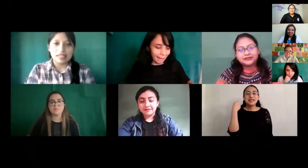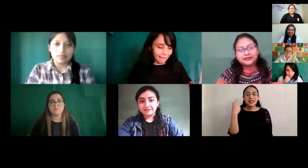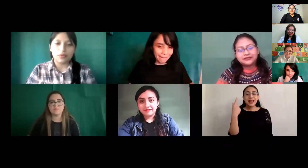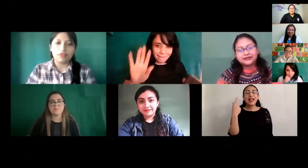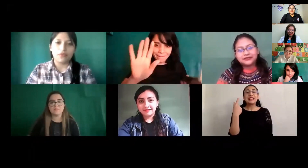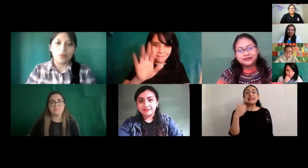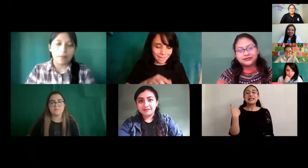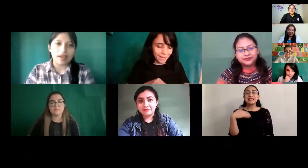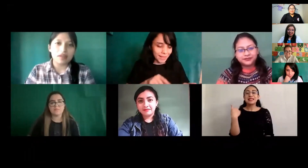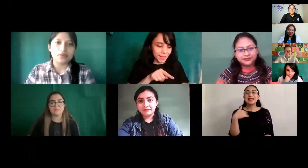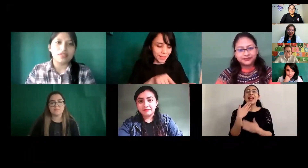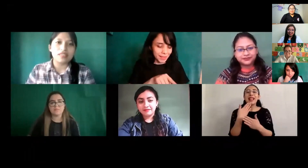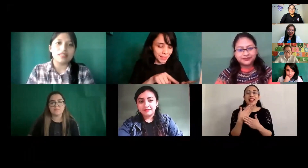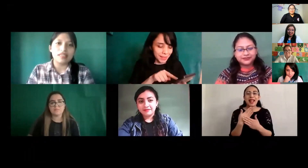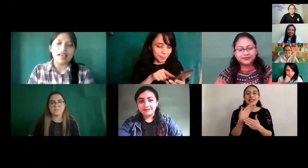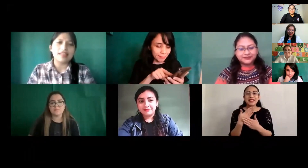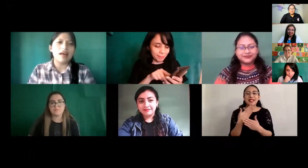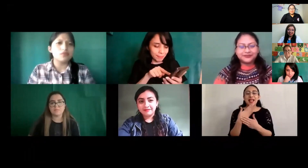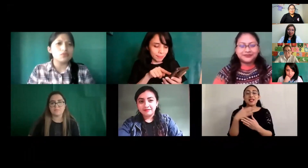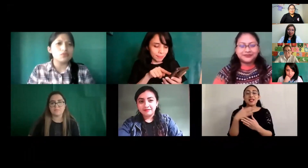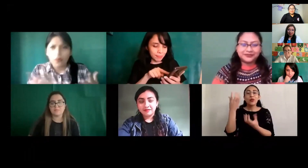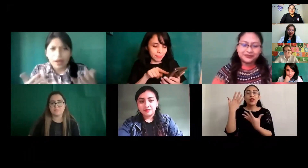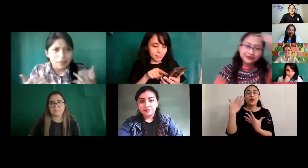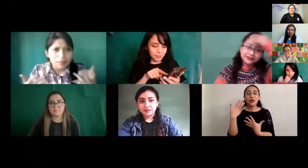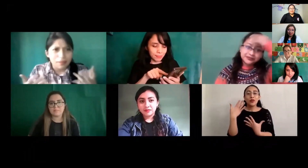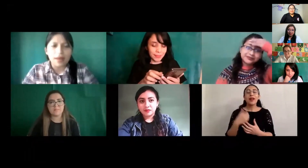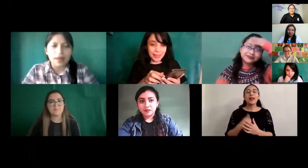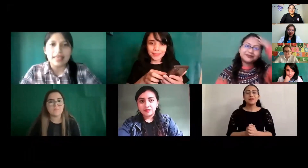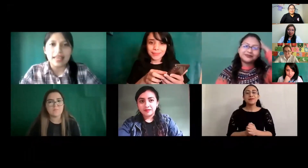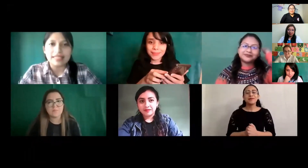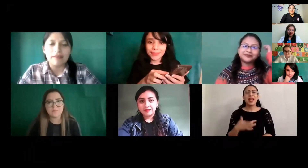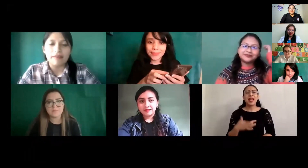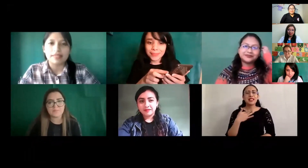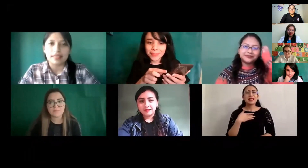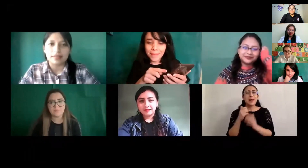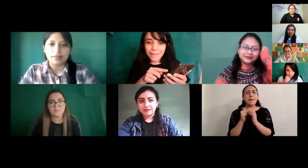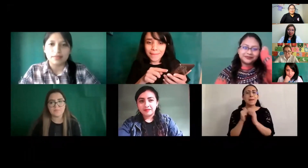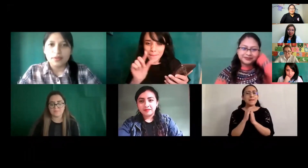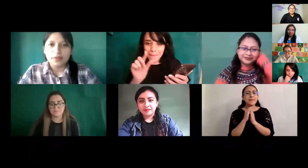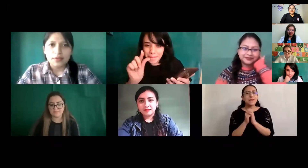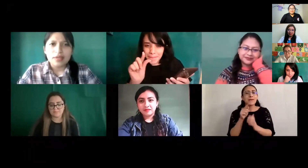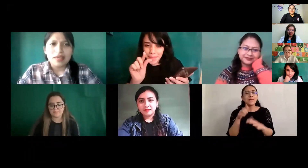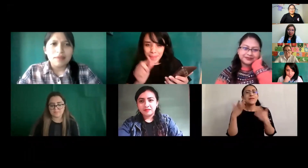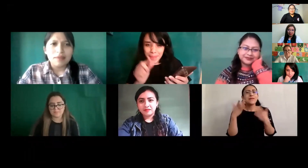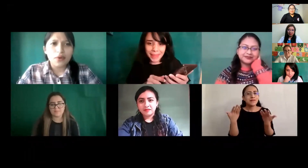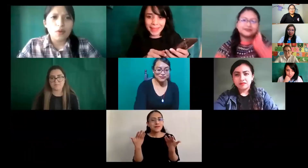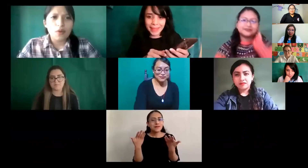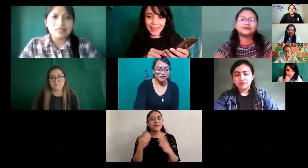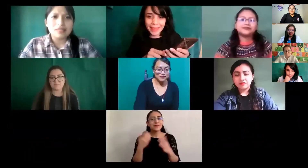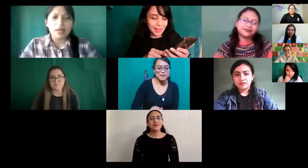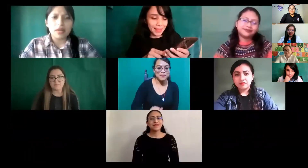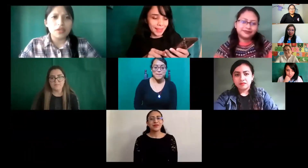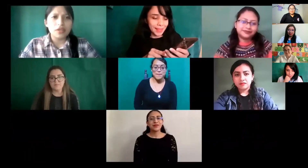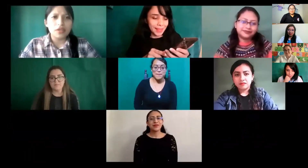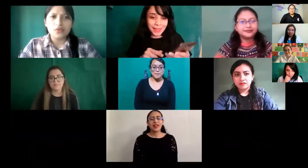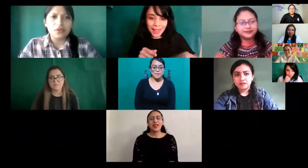muchas gracias por informarnos. Sí, sí, ya estábamos un poco ahí preocupadas de qué le estaba pasando. Pero ¿cómo le